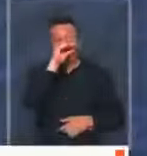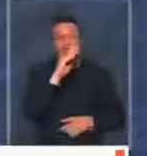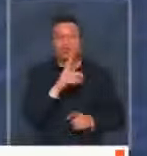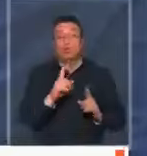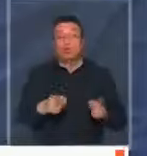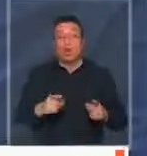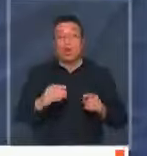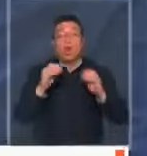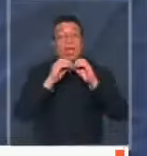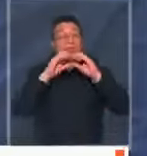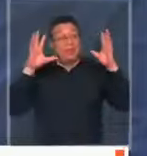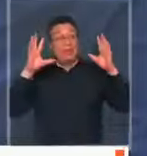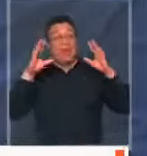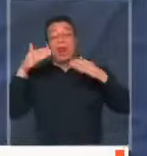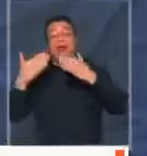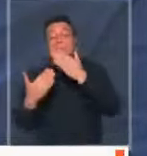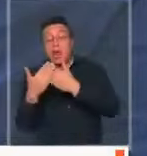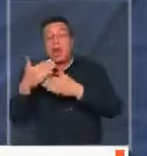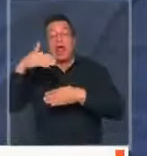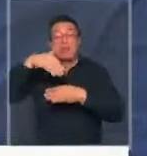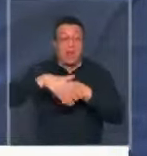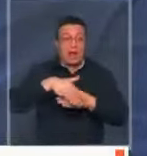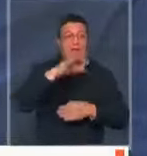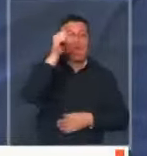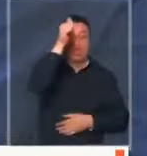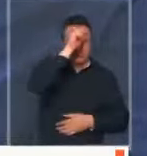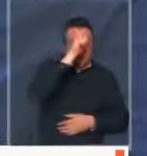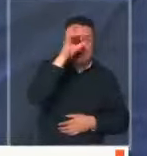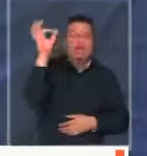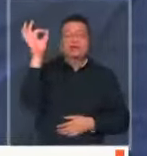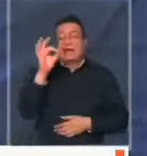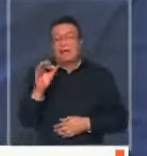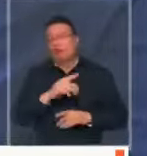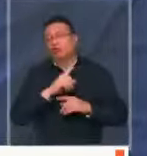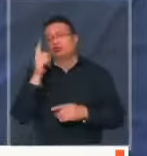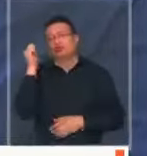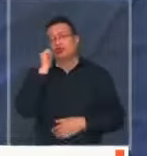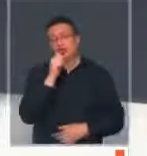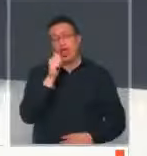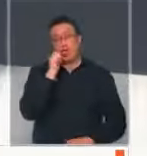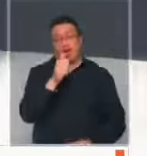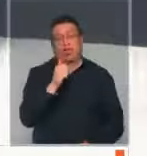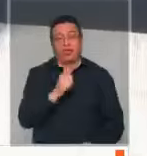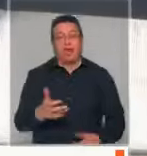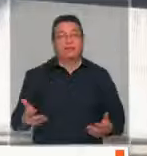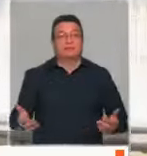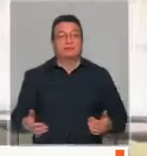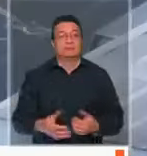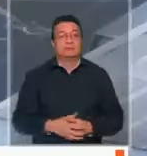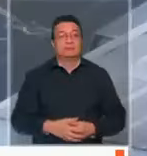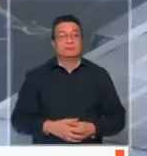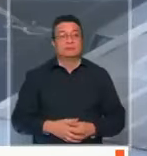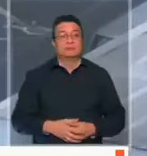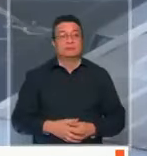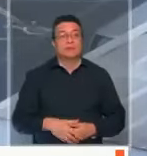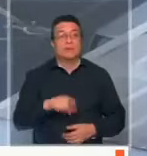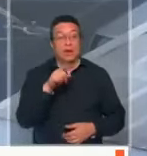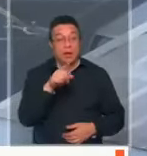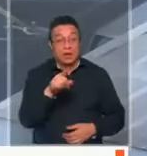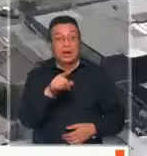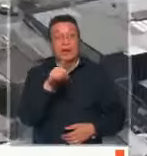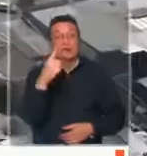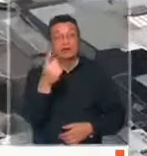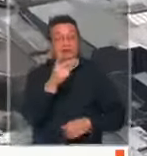En el día, en la mañana, en la tarde, en la noche, domingo, sábado. Así es. ¿Son sordos? A su entender, aquí